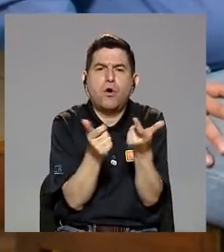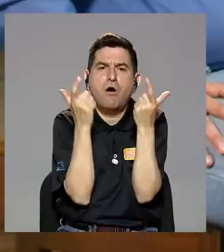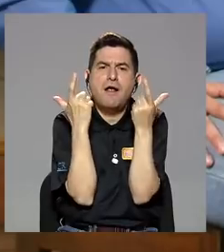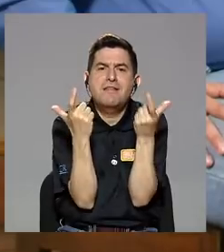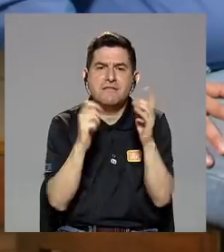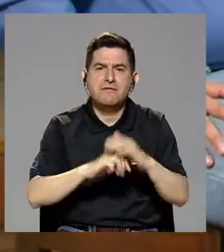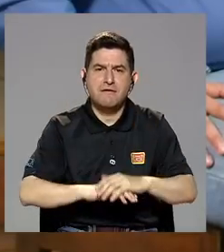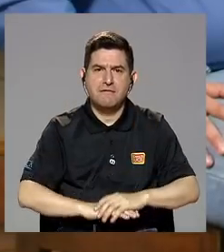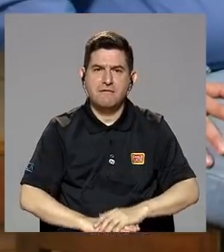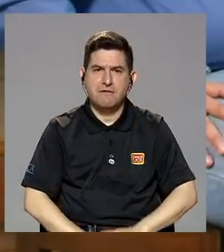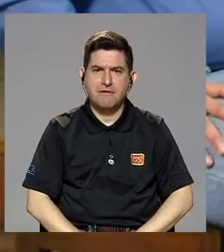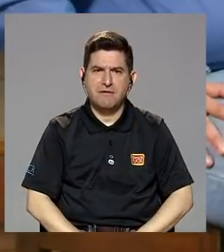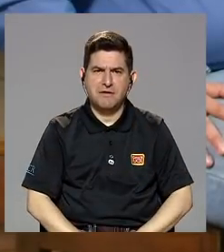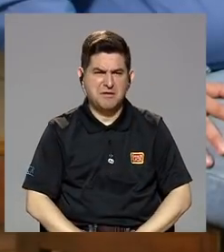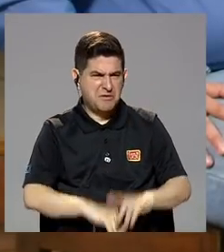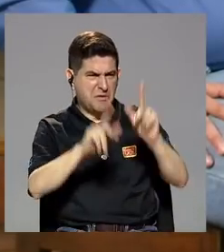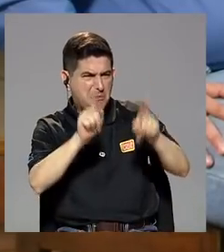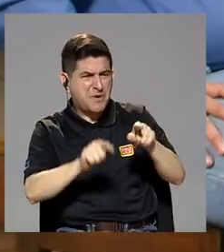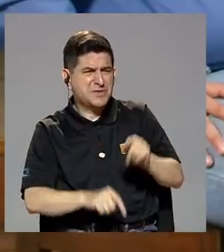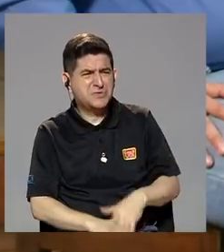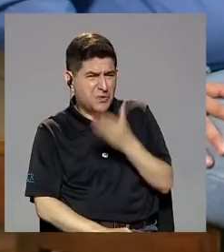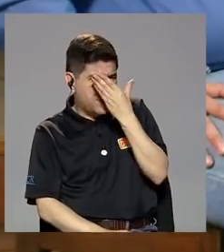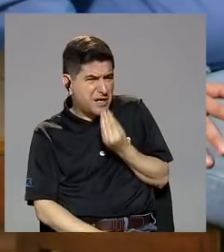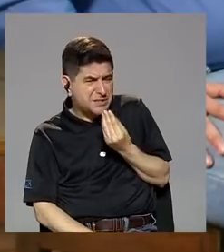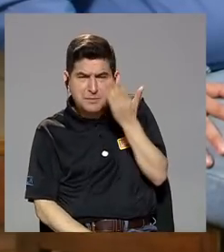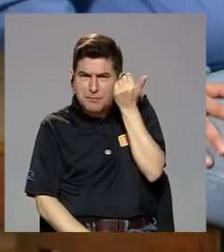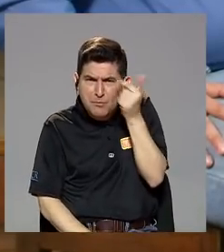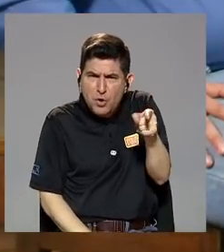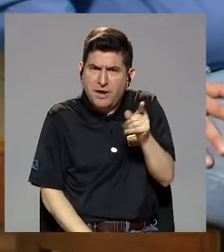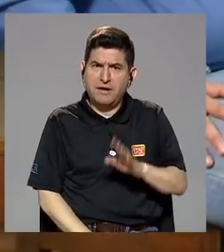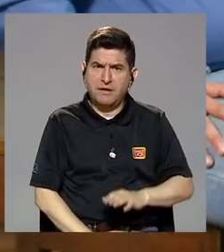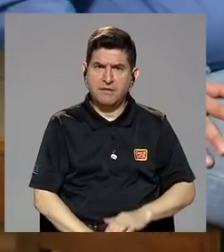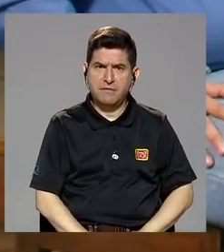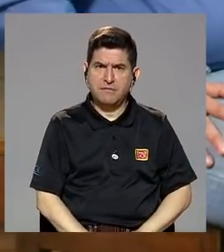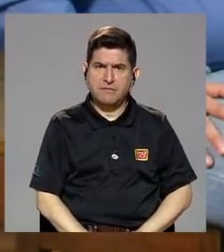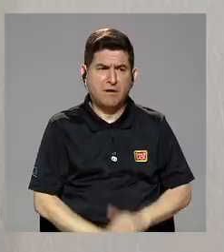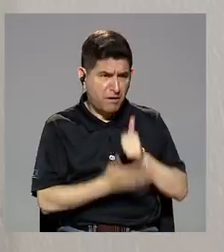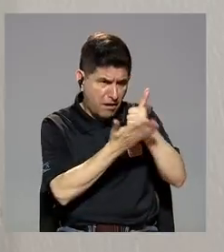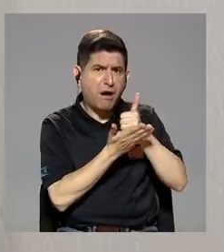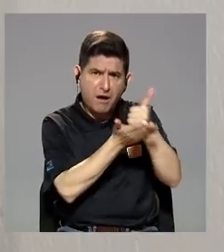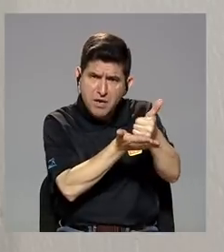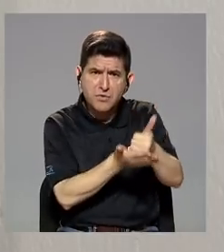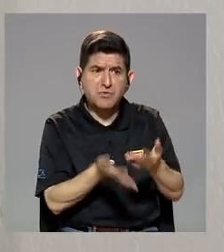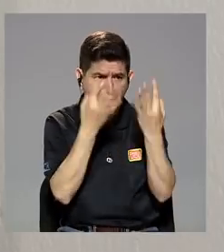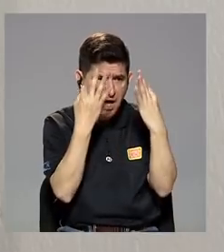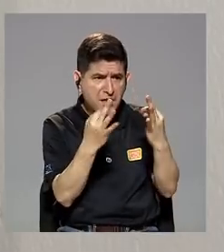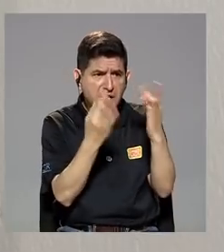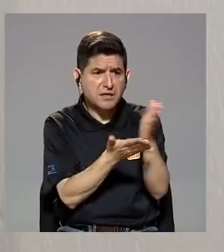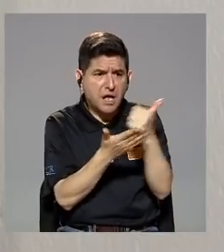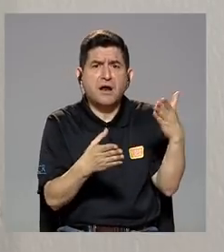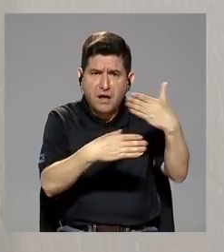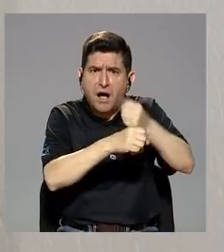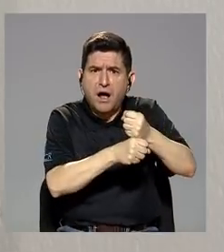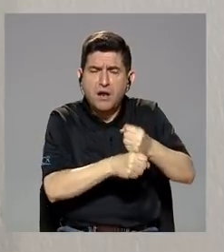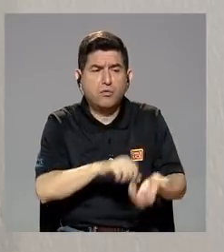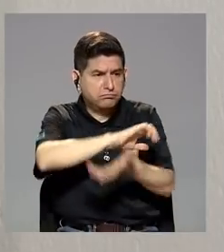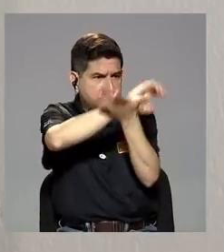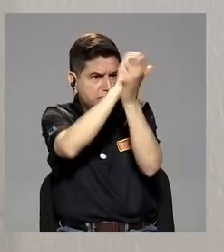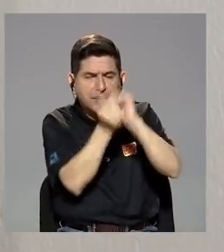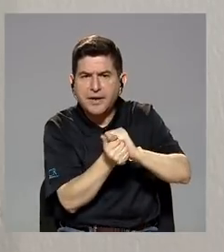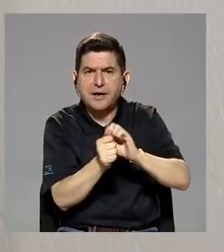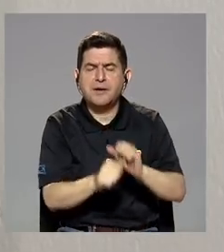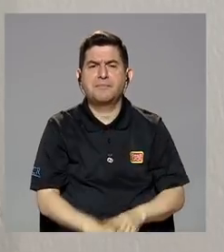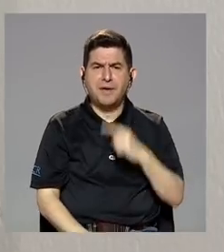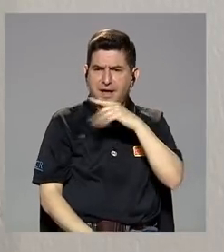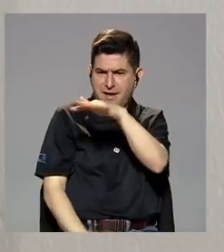pero como siempre si esta gente está sufriendo por qué y por qué no ayudarla porque no tratar de hacer algo para cambiar